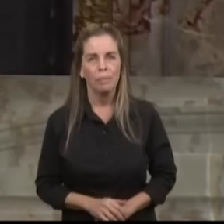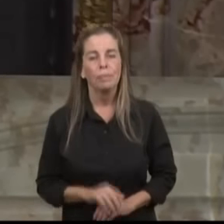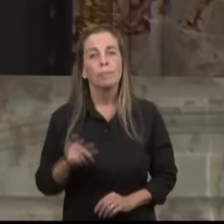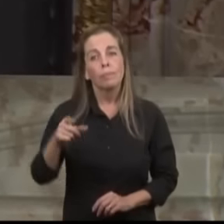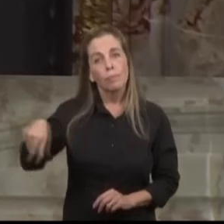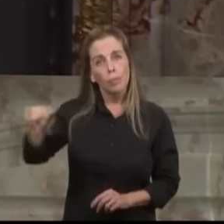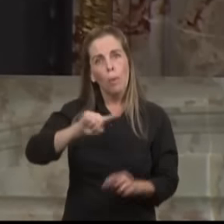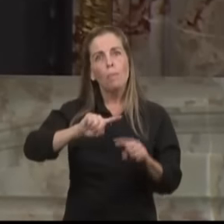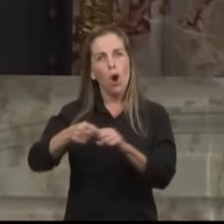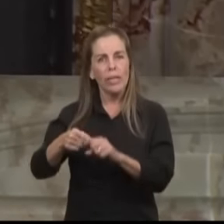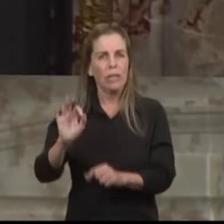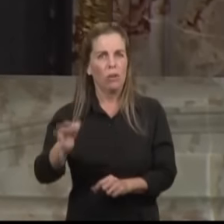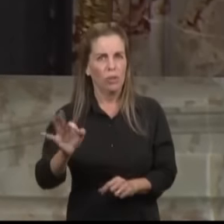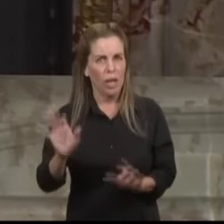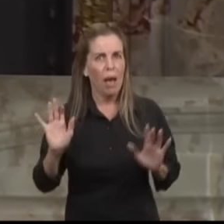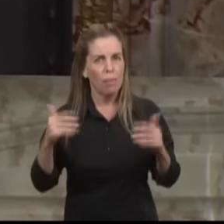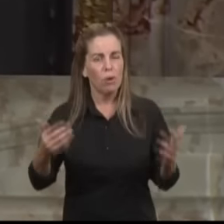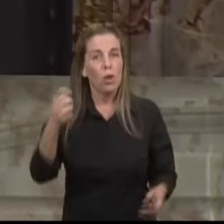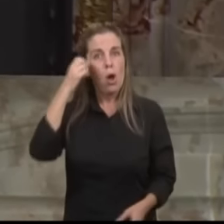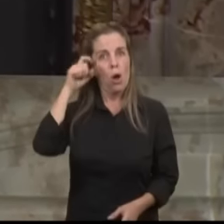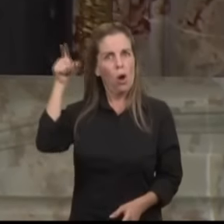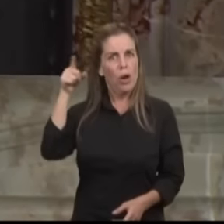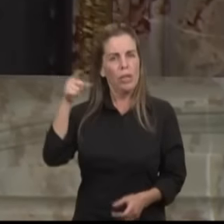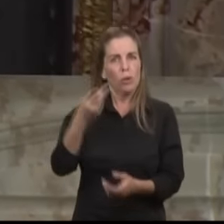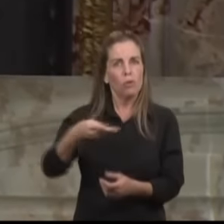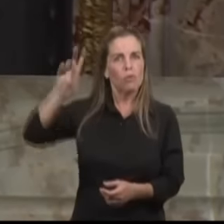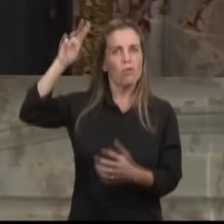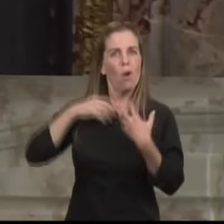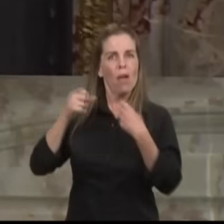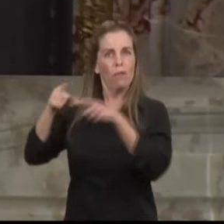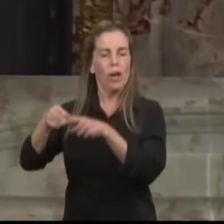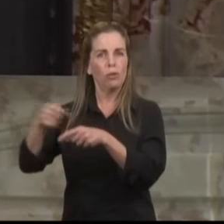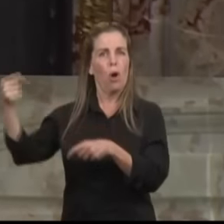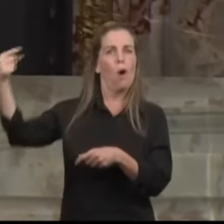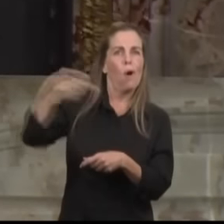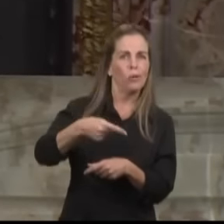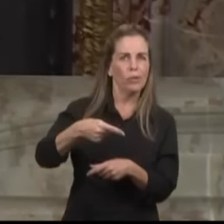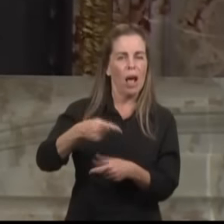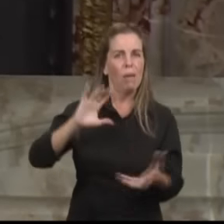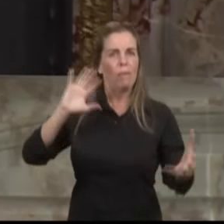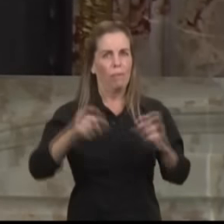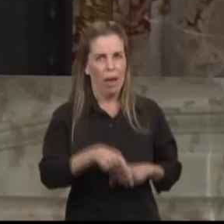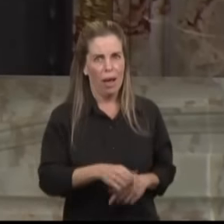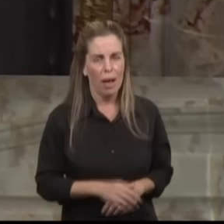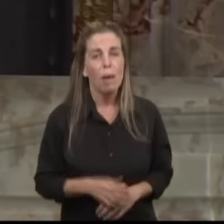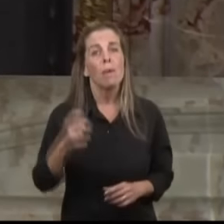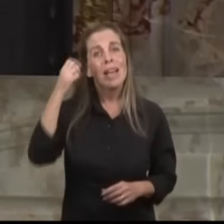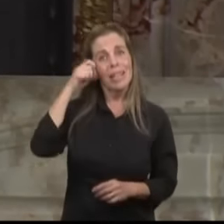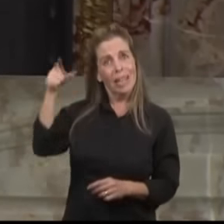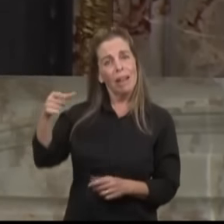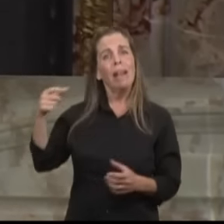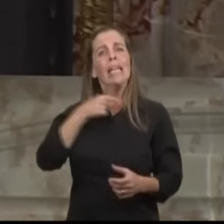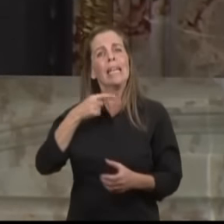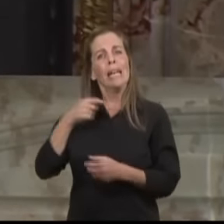políticos lo saben muy bien. Por eso el Congreso ha redoblado sus esfuerzos de sabotaje y obstrucción. Por eso quieren quebrar la economía